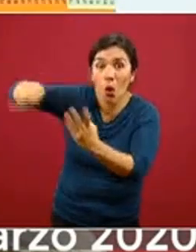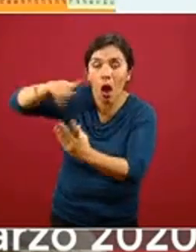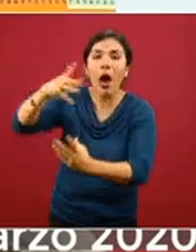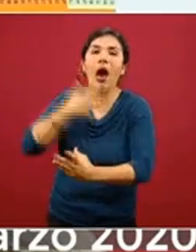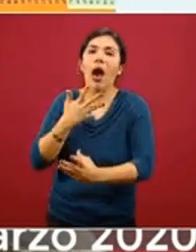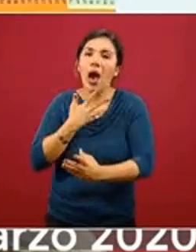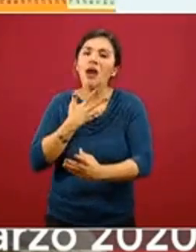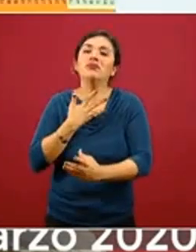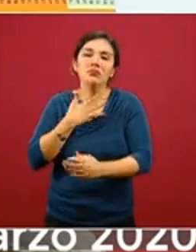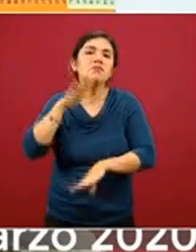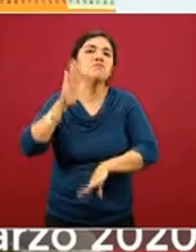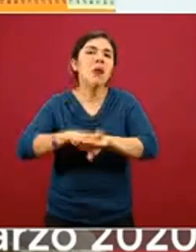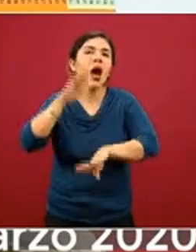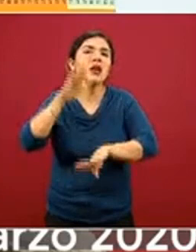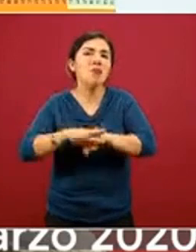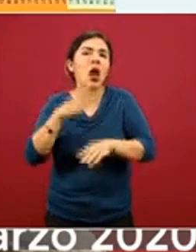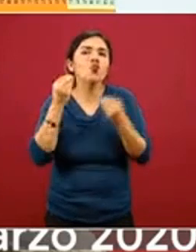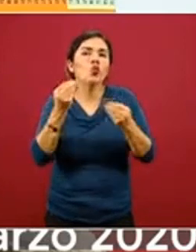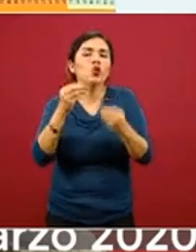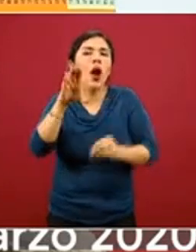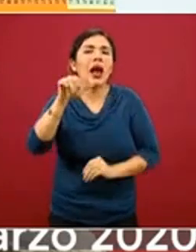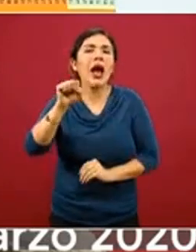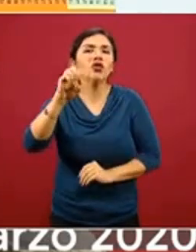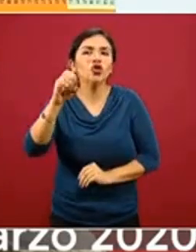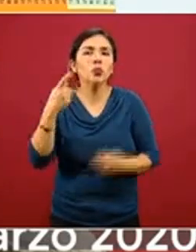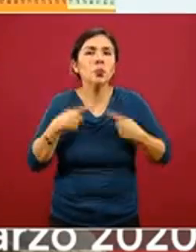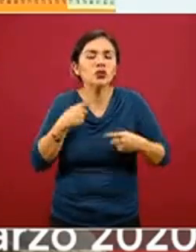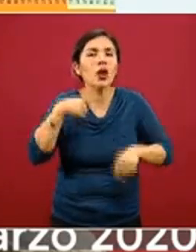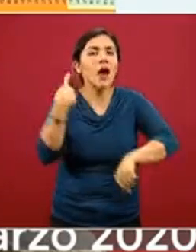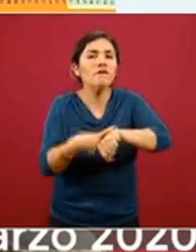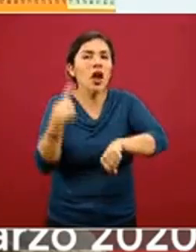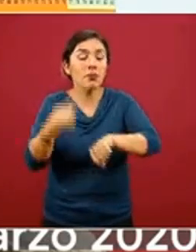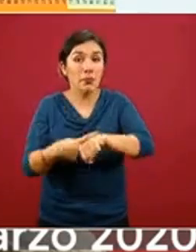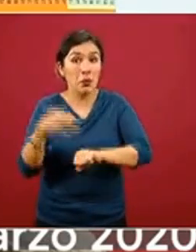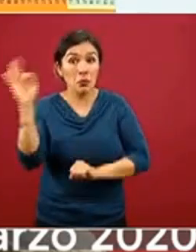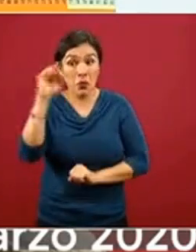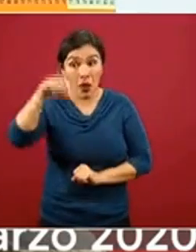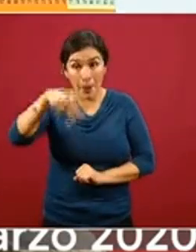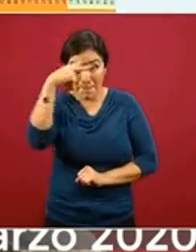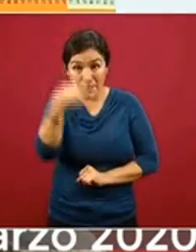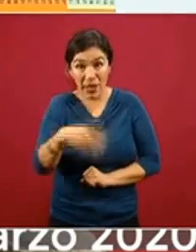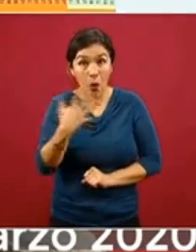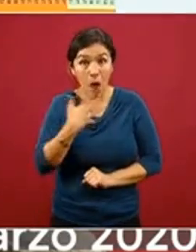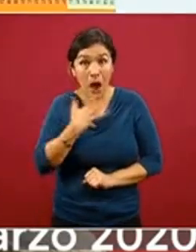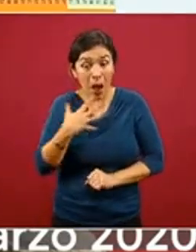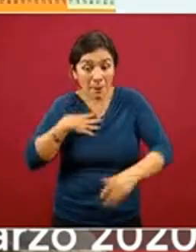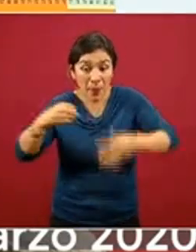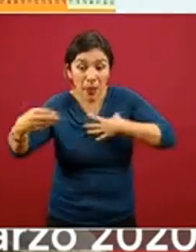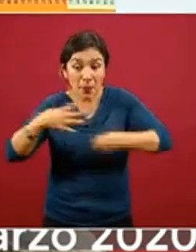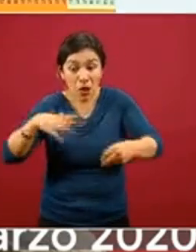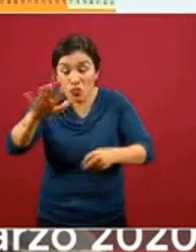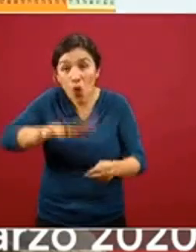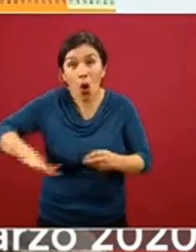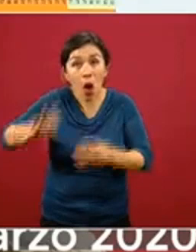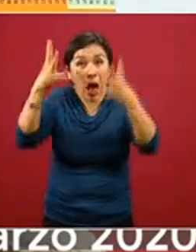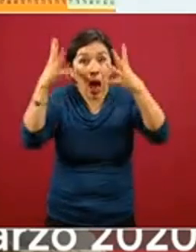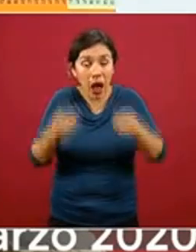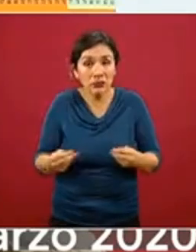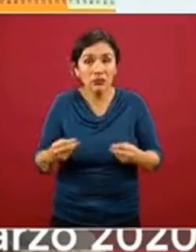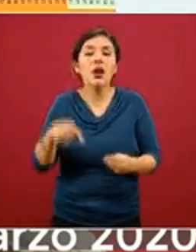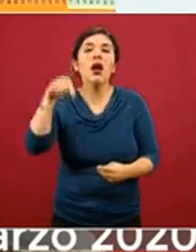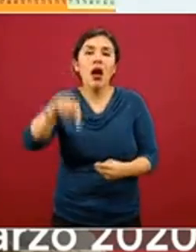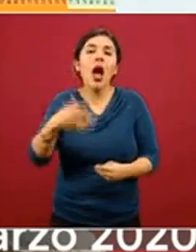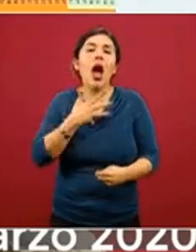va a haber importación de casos. Y una vez que haya en México un momento de transmisión comunitaria,